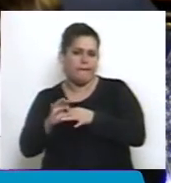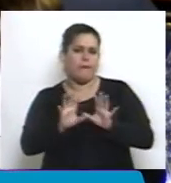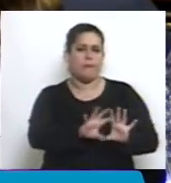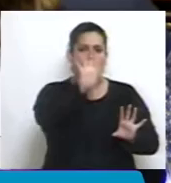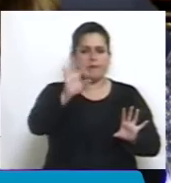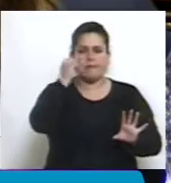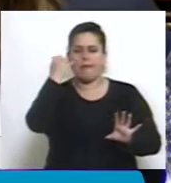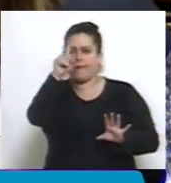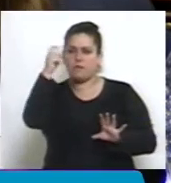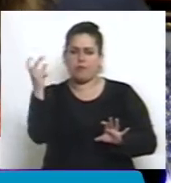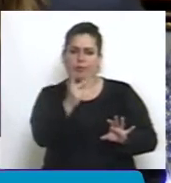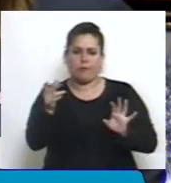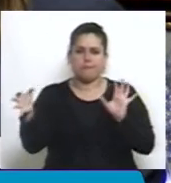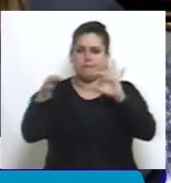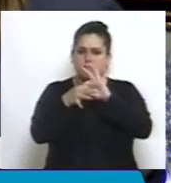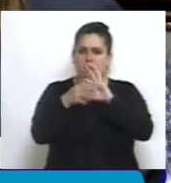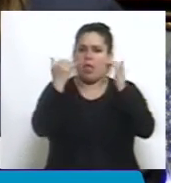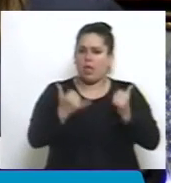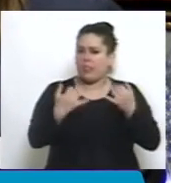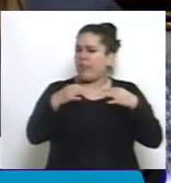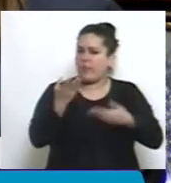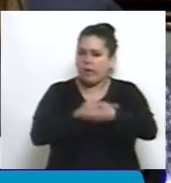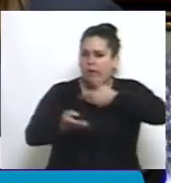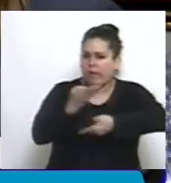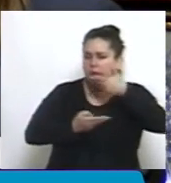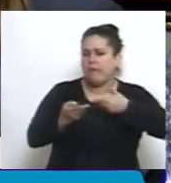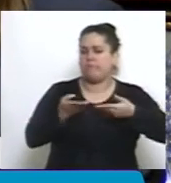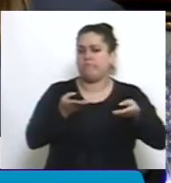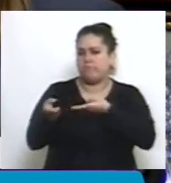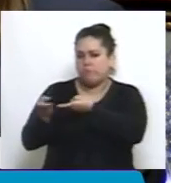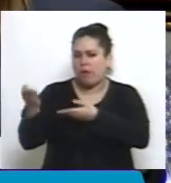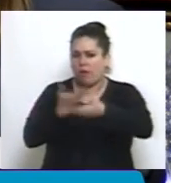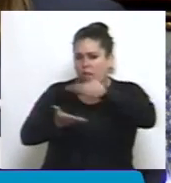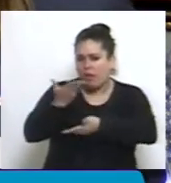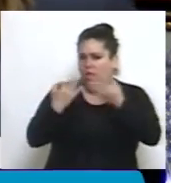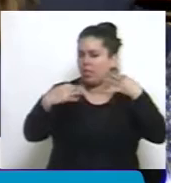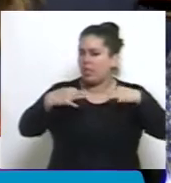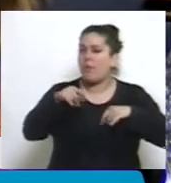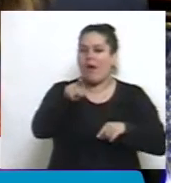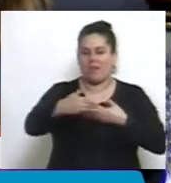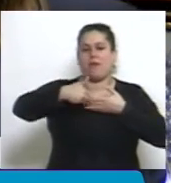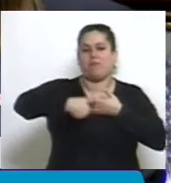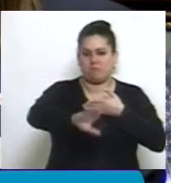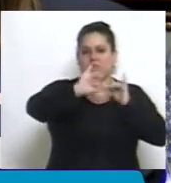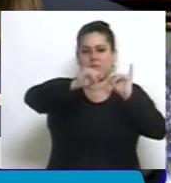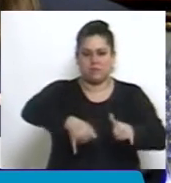nación-provincias-municipio tiene que tener una cuestión de cooperación y colaboración, ahí empezamos a